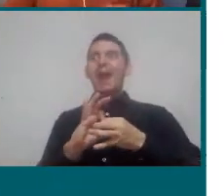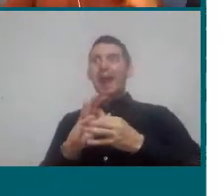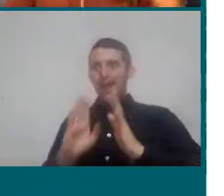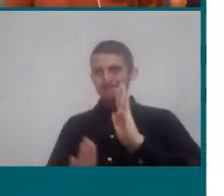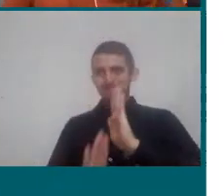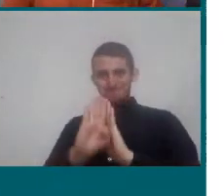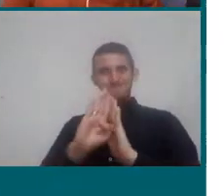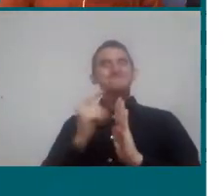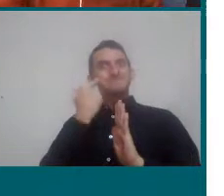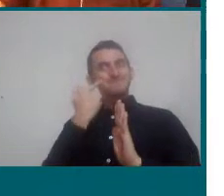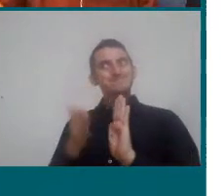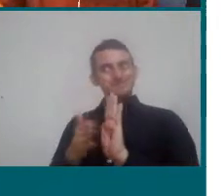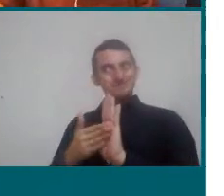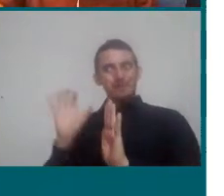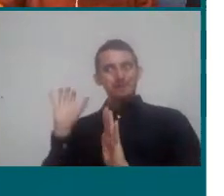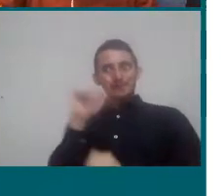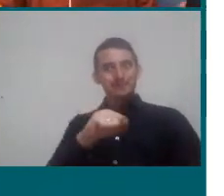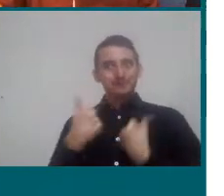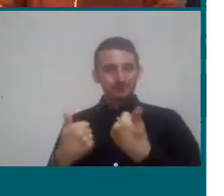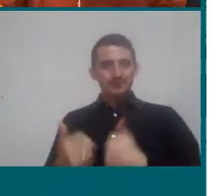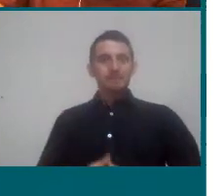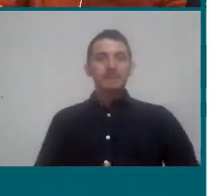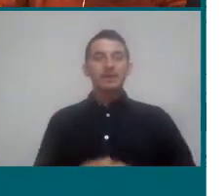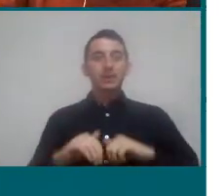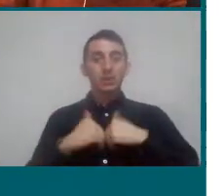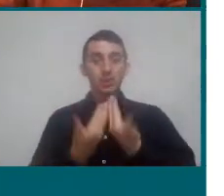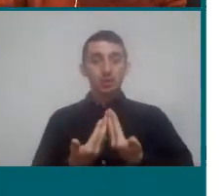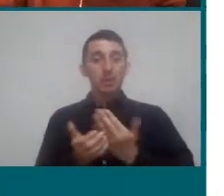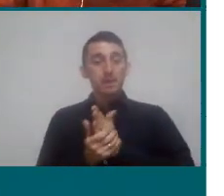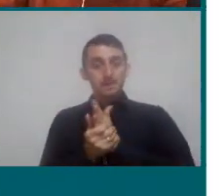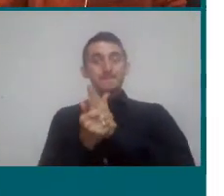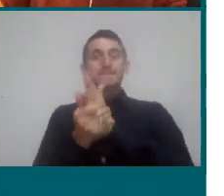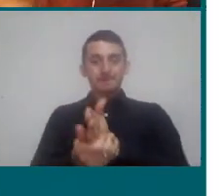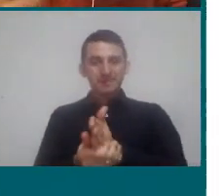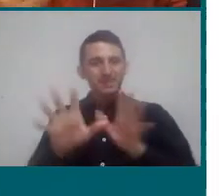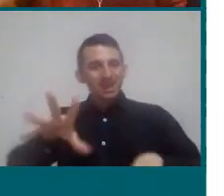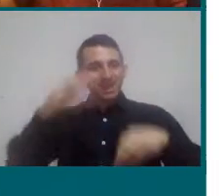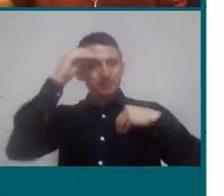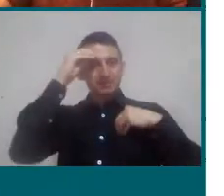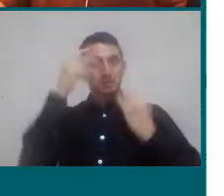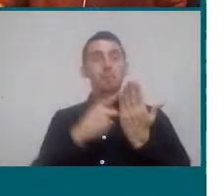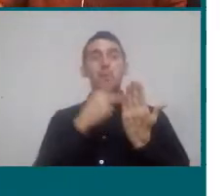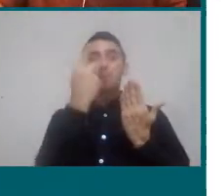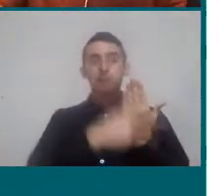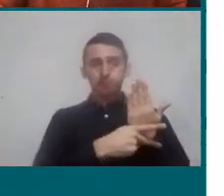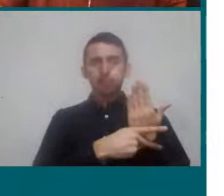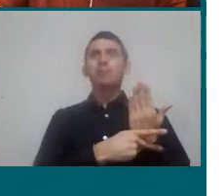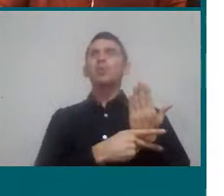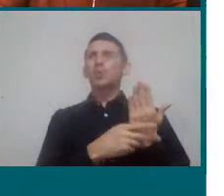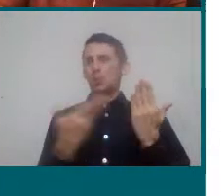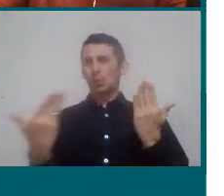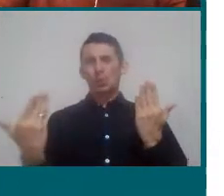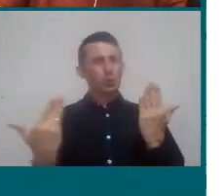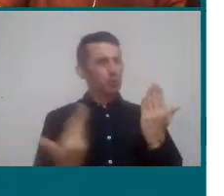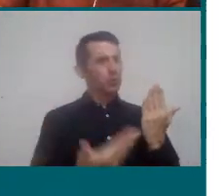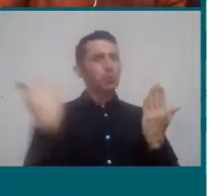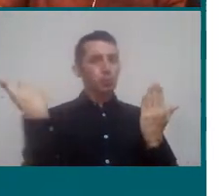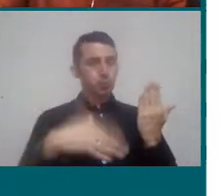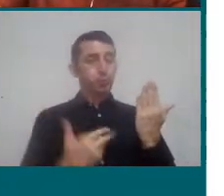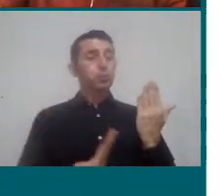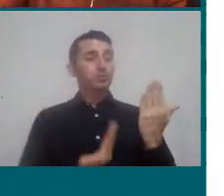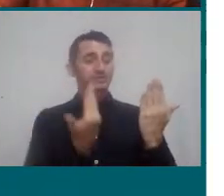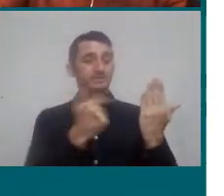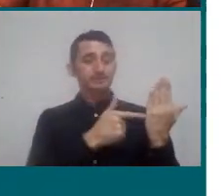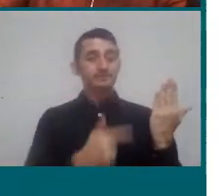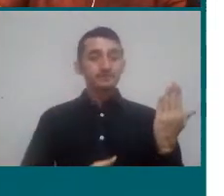¿Vale? Aquí, por ejemplo, metodologías como los aprendizajes, servicios o los proyectos son muy importantes.